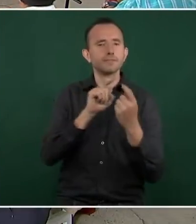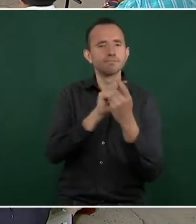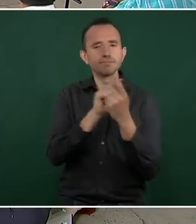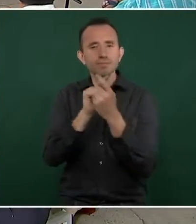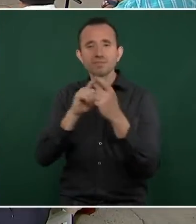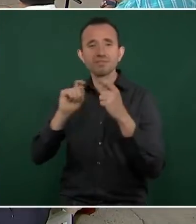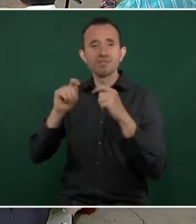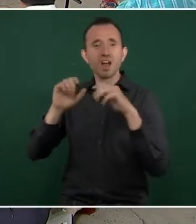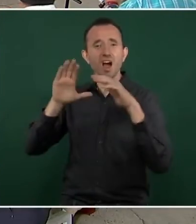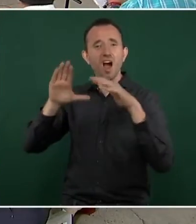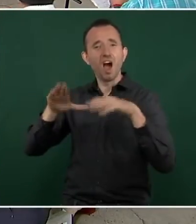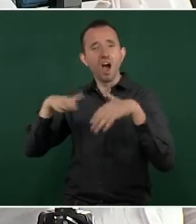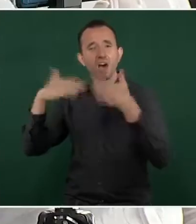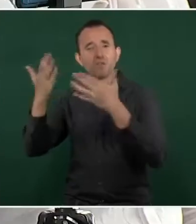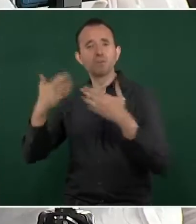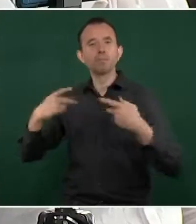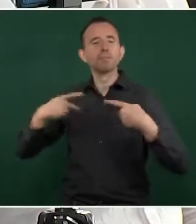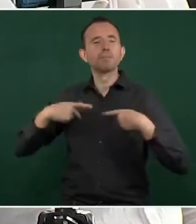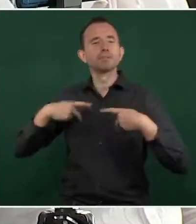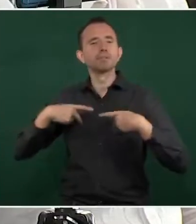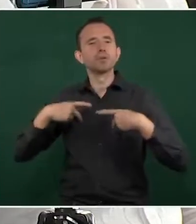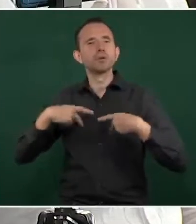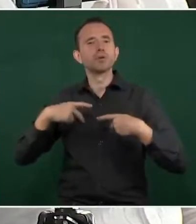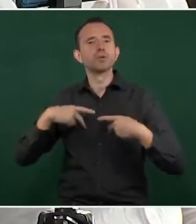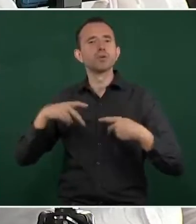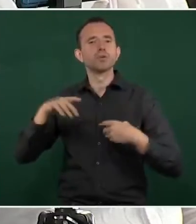personas de 5 colonias, como la